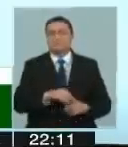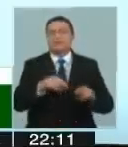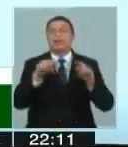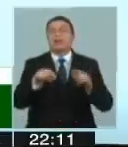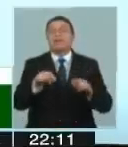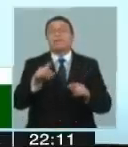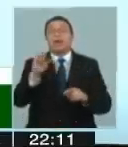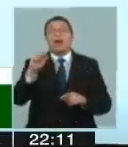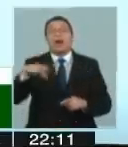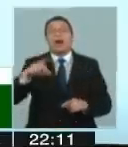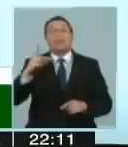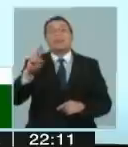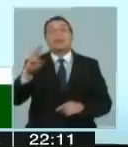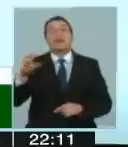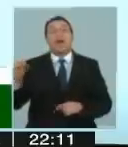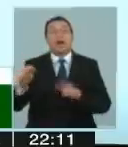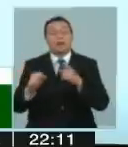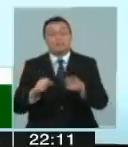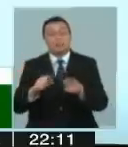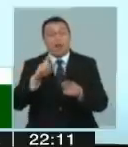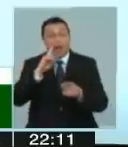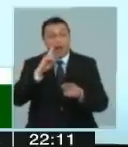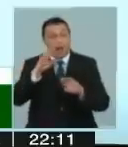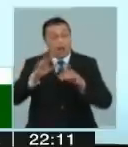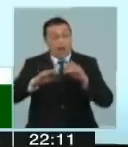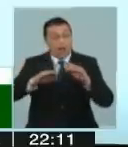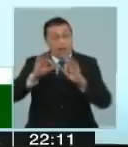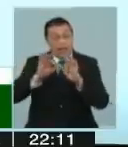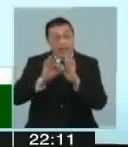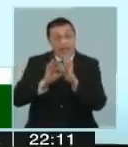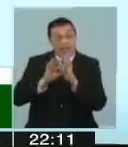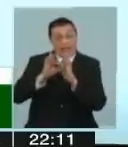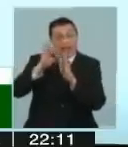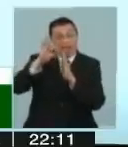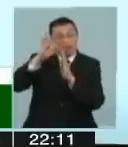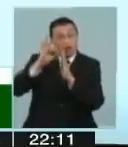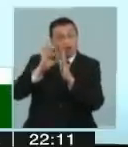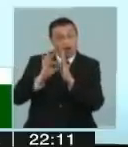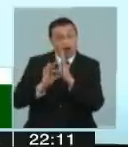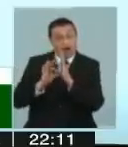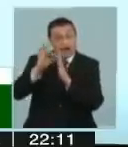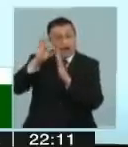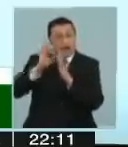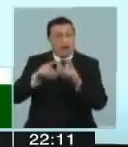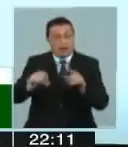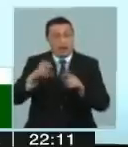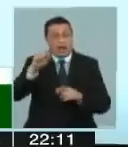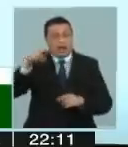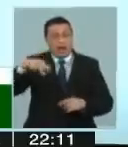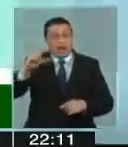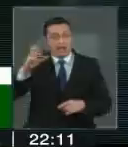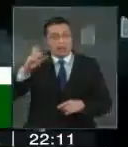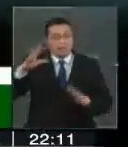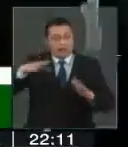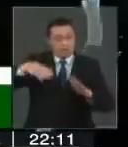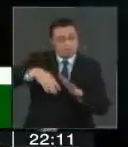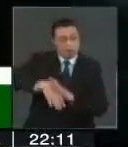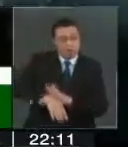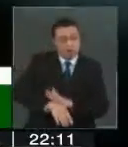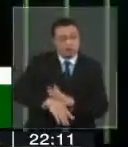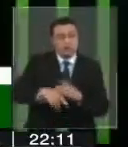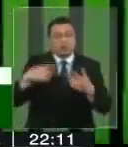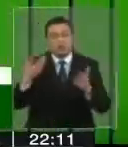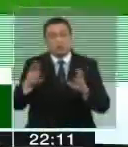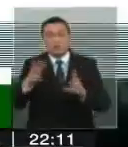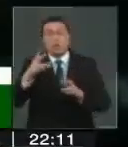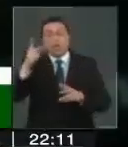Andrea, para explicarle a la gente, ¿hay grados en el síndrome de Angelman o no? Pues tú, no sé, los que hemos tenido hijos con síndrome